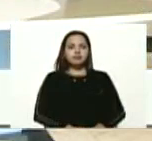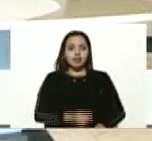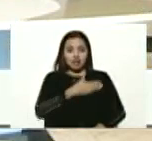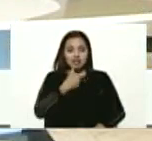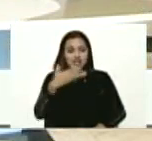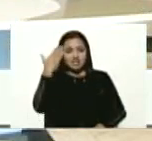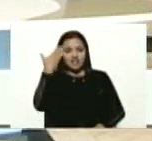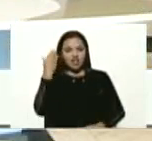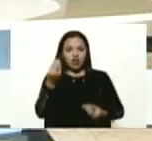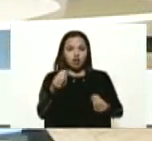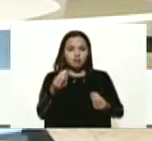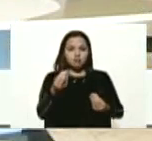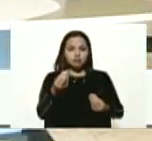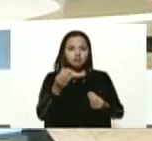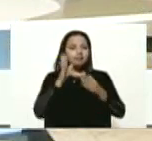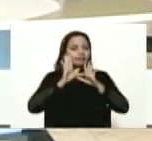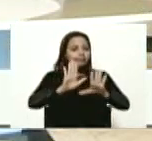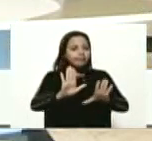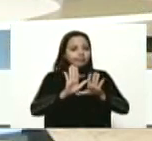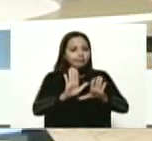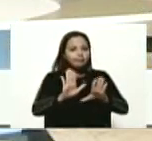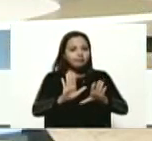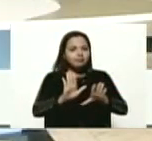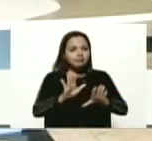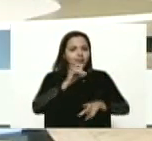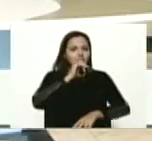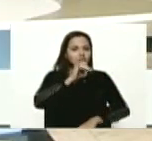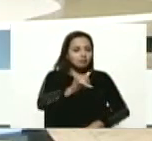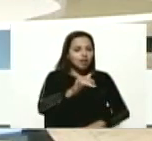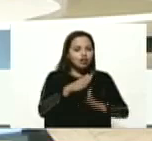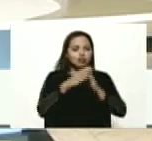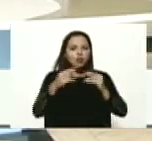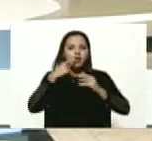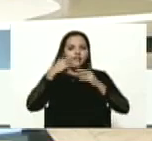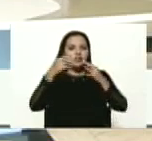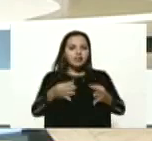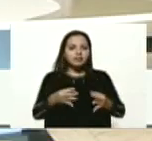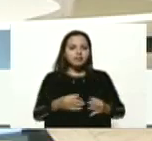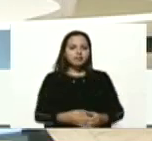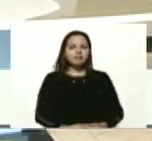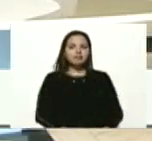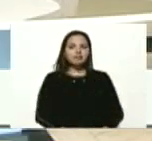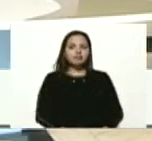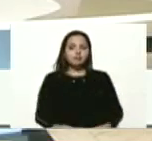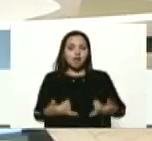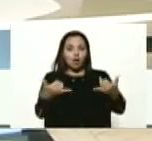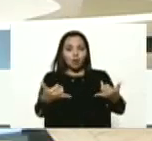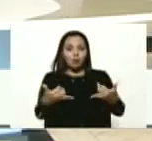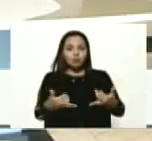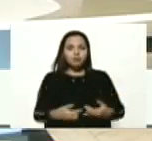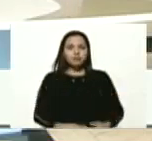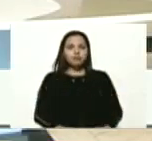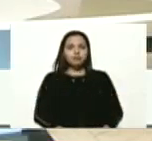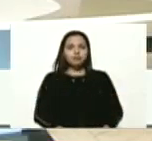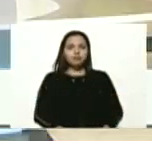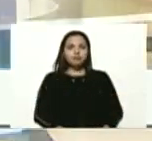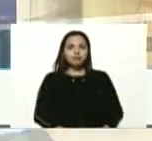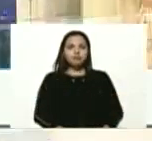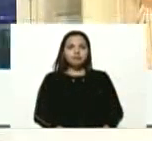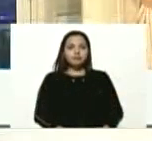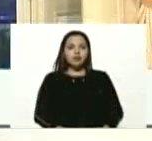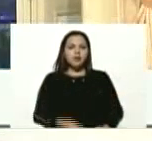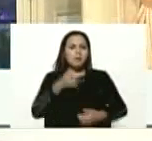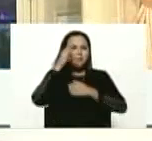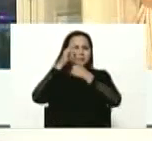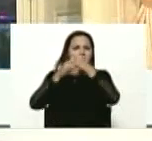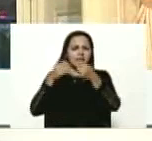saber? No se despegue de ahí, le vamos a contar toda la verdad. Ahora, ha llegado unas imágenes que